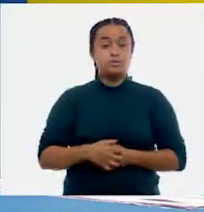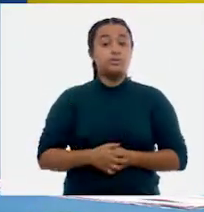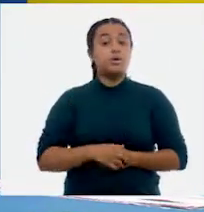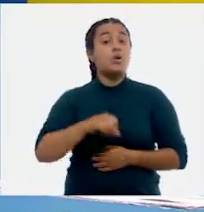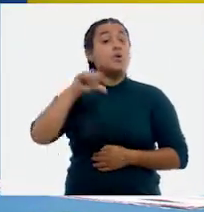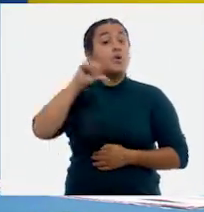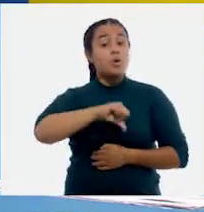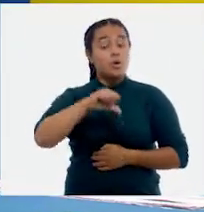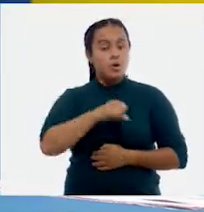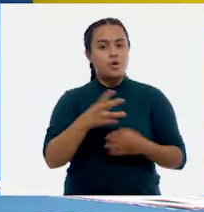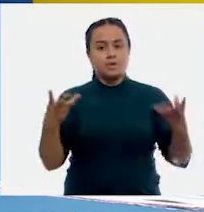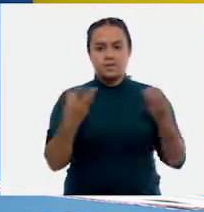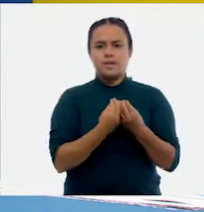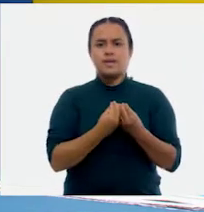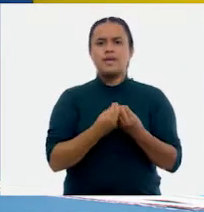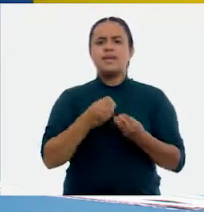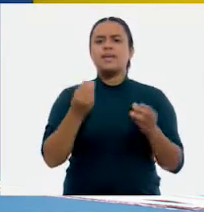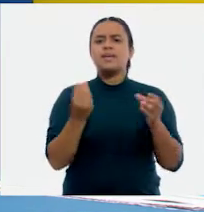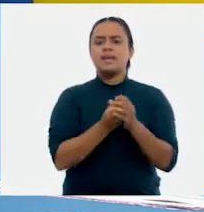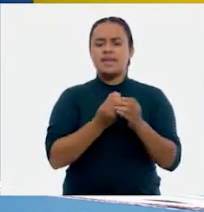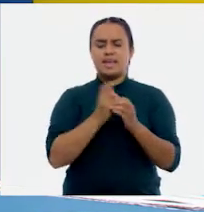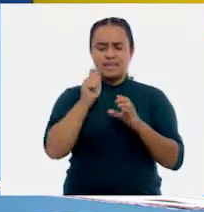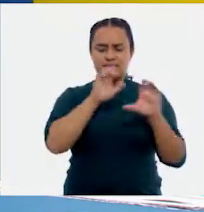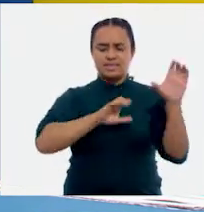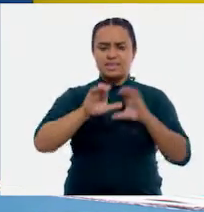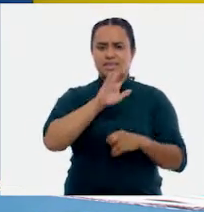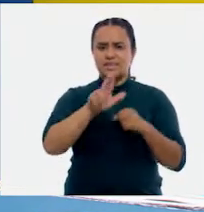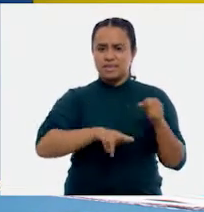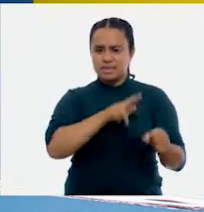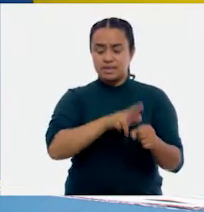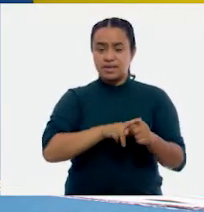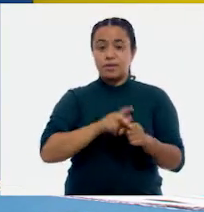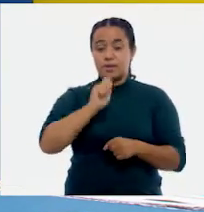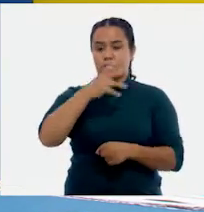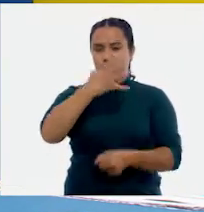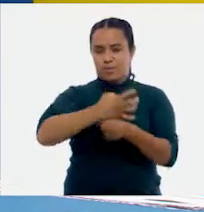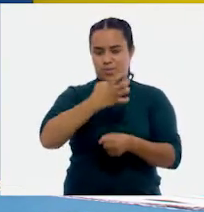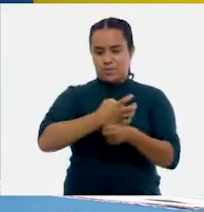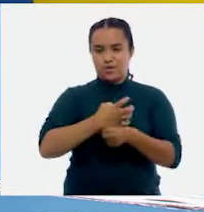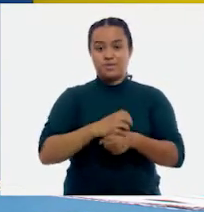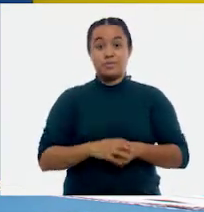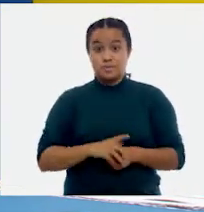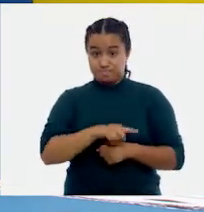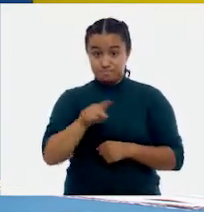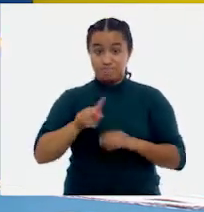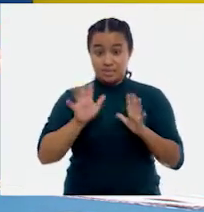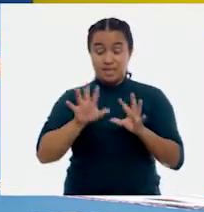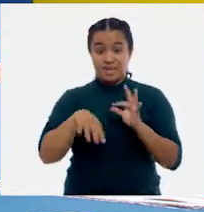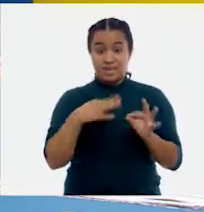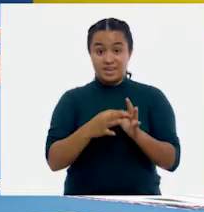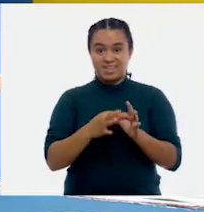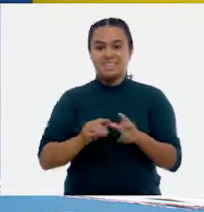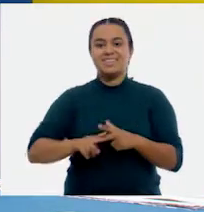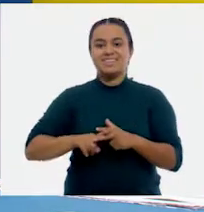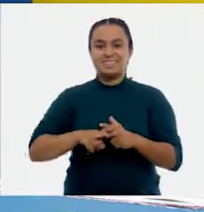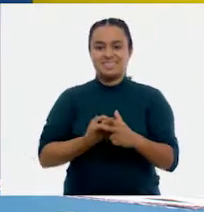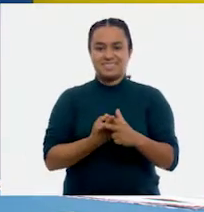tener el gusto de estar con ustedes en esta clase de Ciencias Naturales de cuarto grado. ¿Están listos?